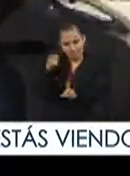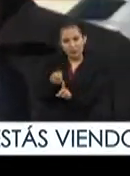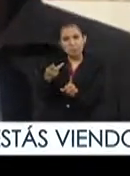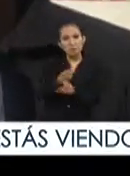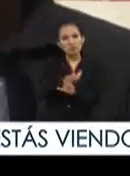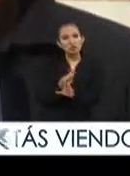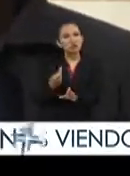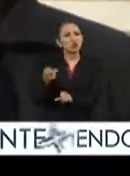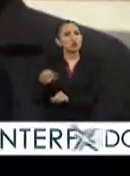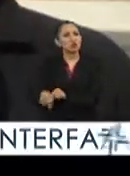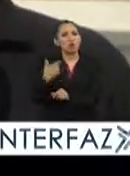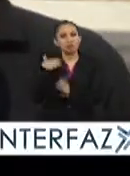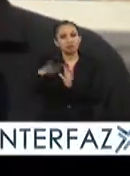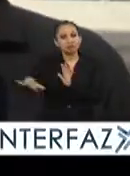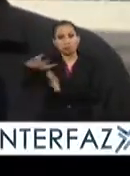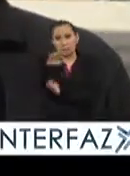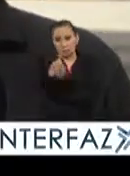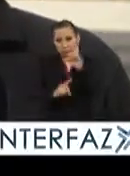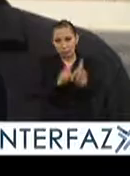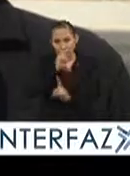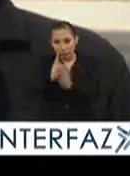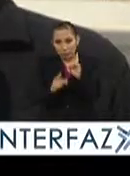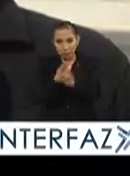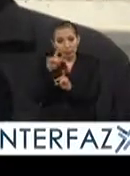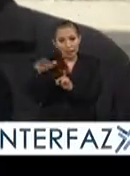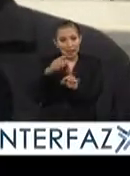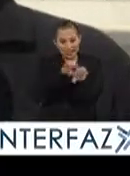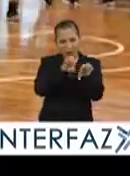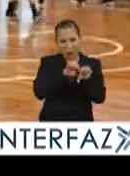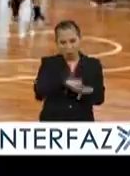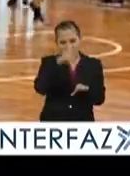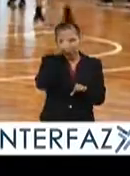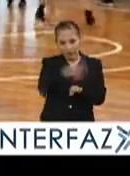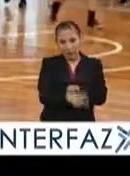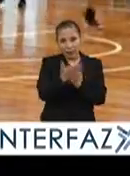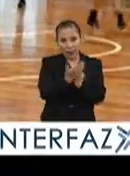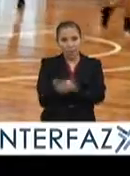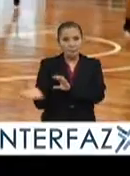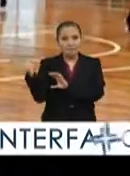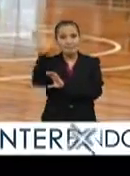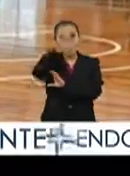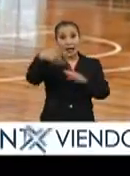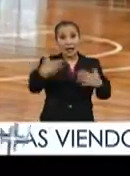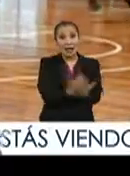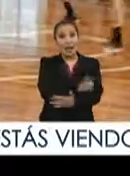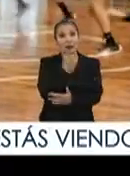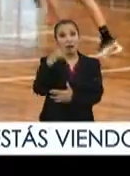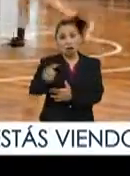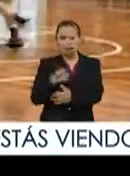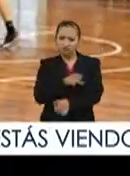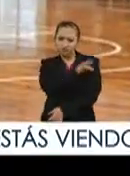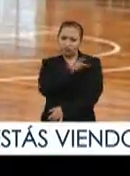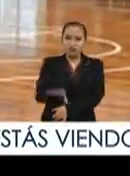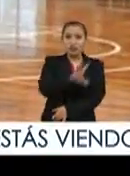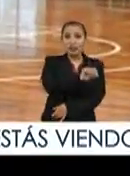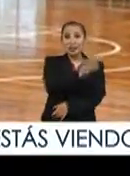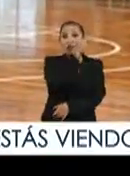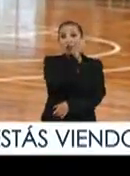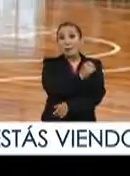que ha sucedido en el plano deportivo, porque la selección mexicana de baloncesto consiguió victoria apabullante de